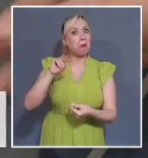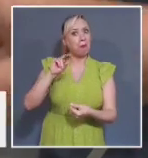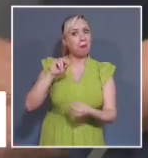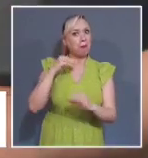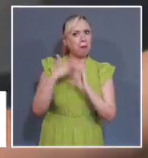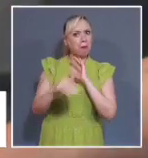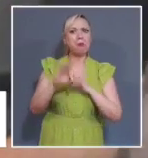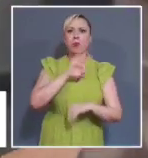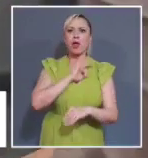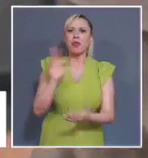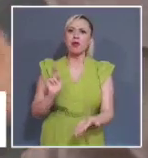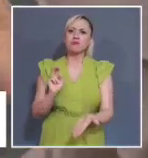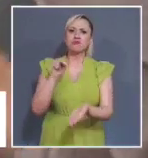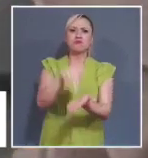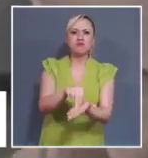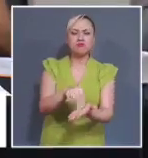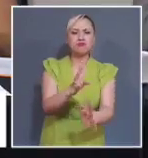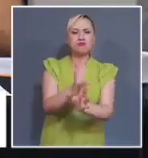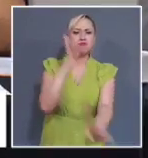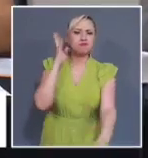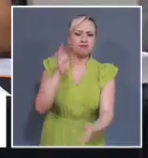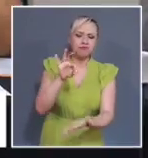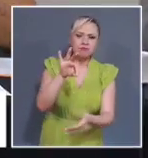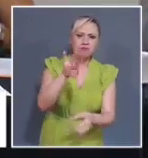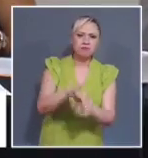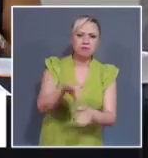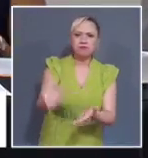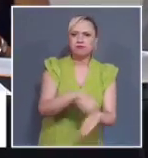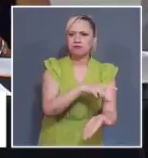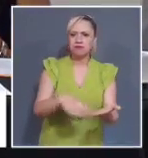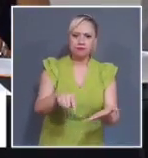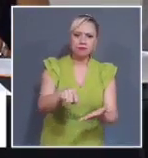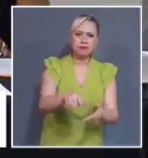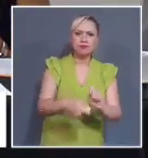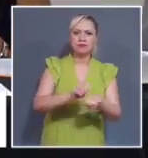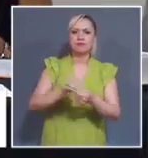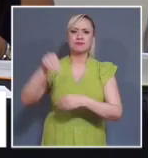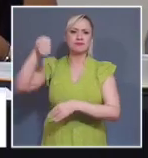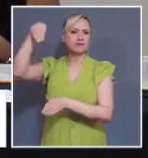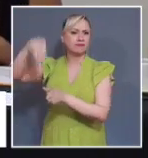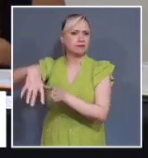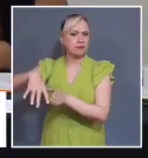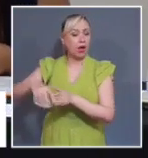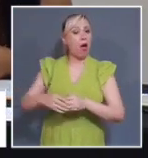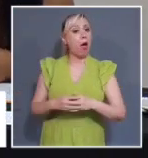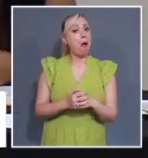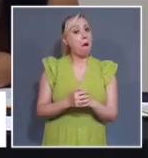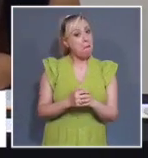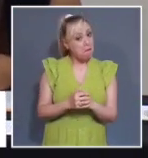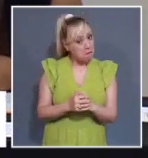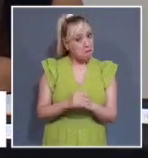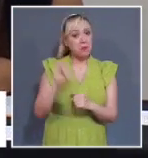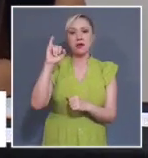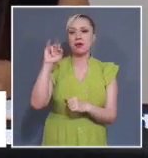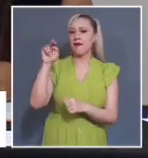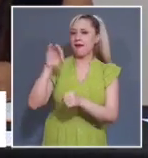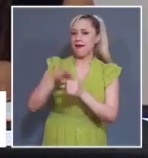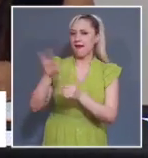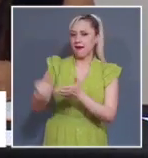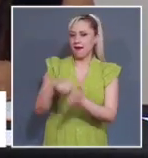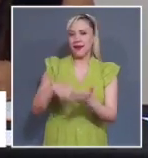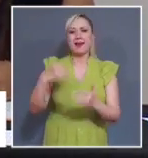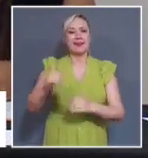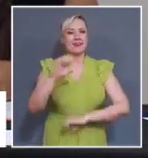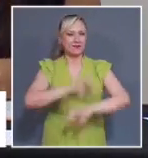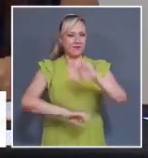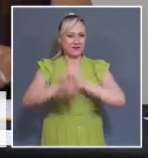en el extranjero ejerzan su derecho al voto, se firmó un convenio de colaboración entre el INE y la Secretaría de Relaciones